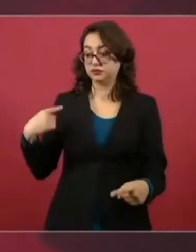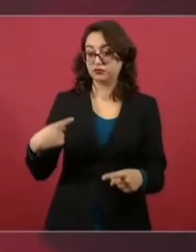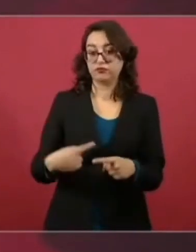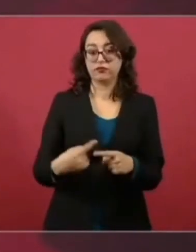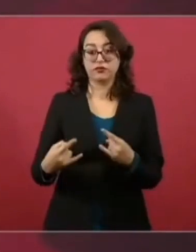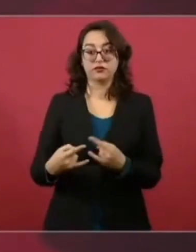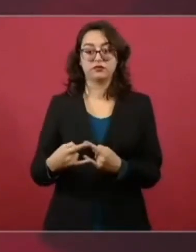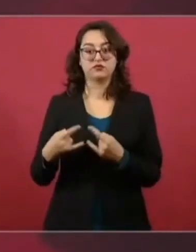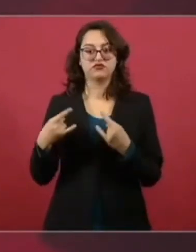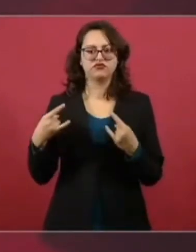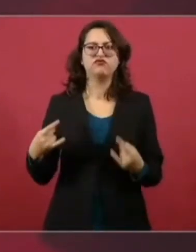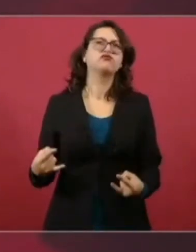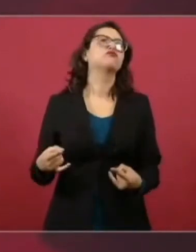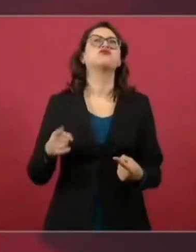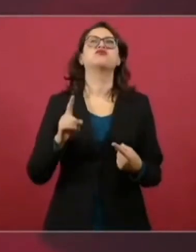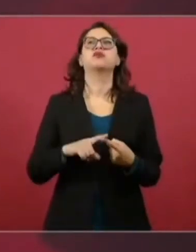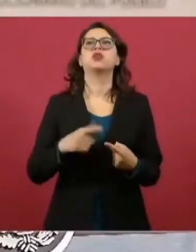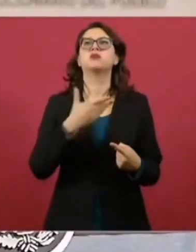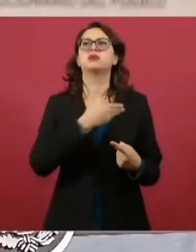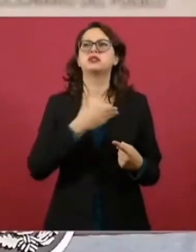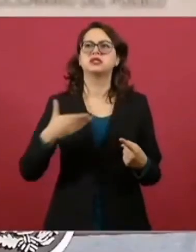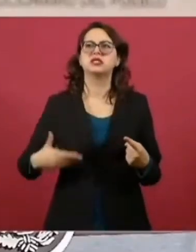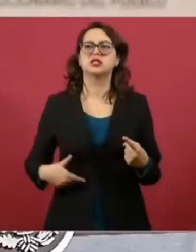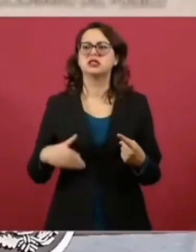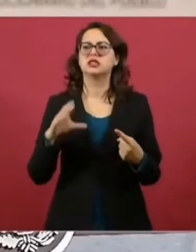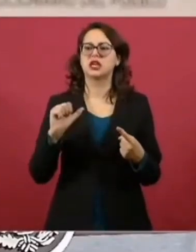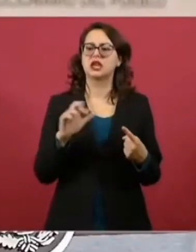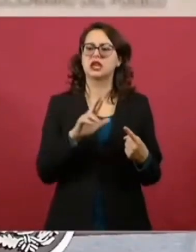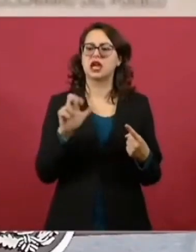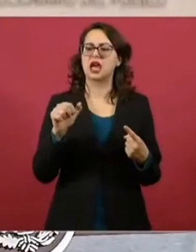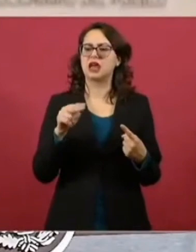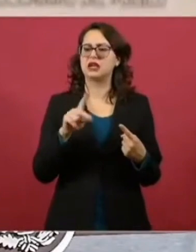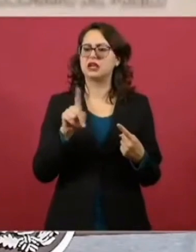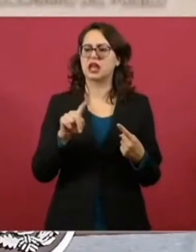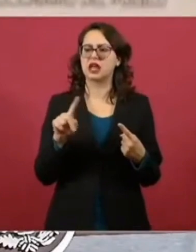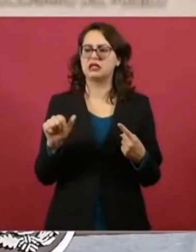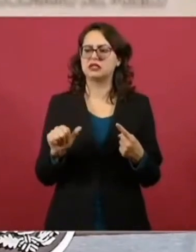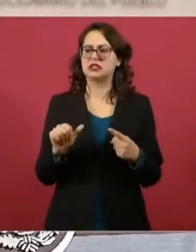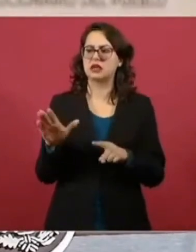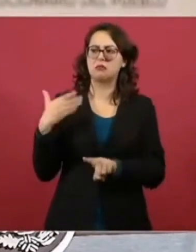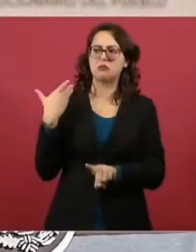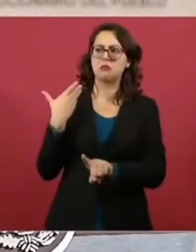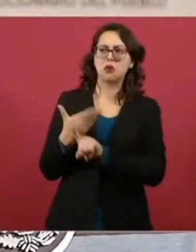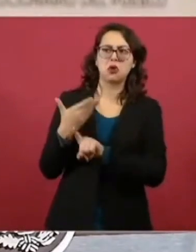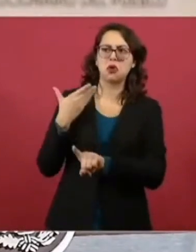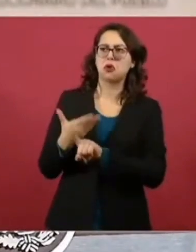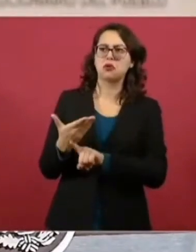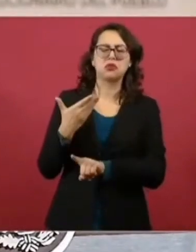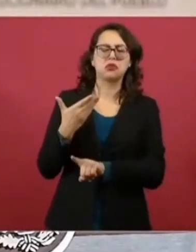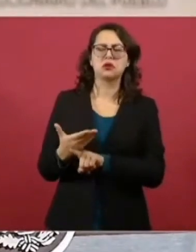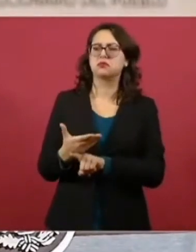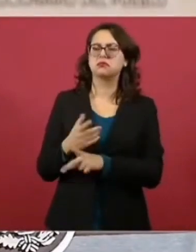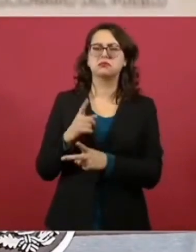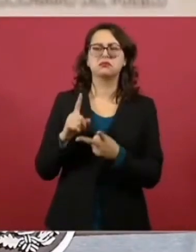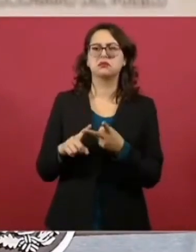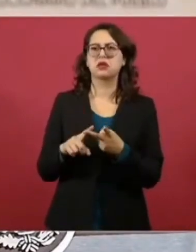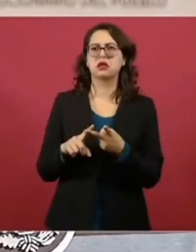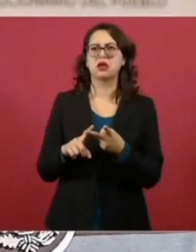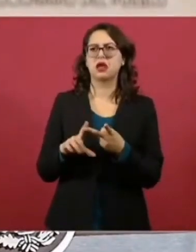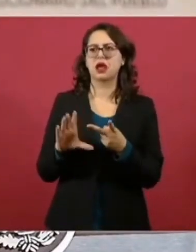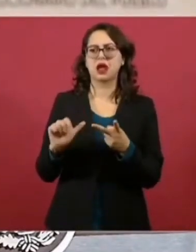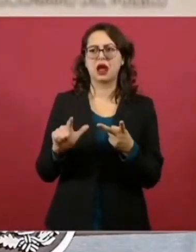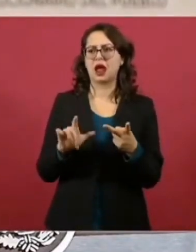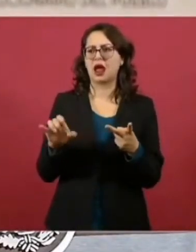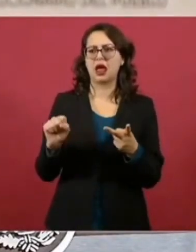a Carranza no lo insultaron así, ni a Velar, ni a Elías Calles,